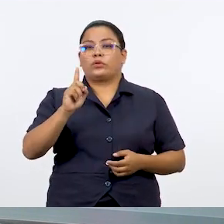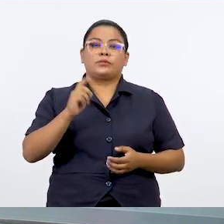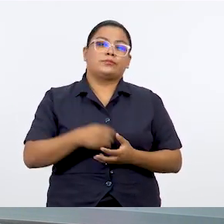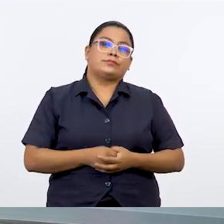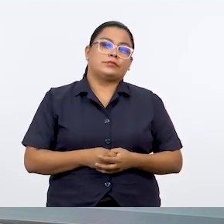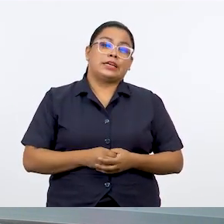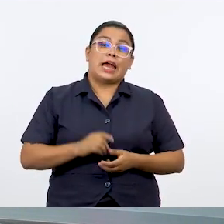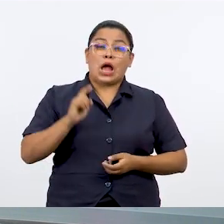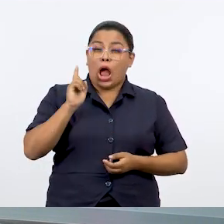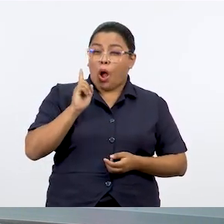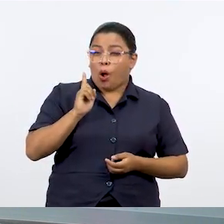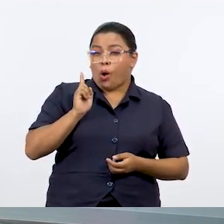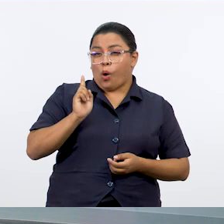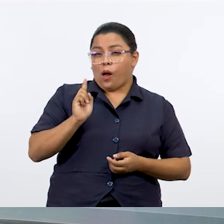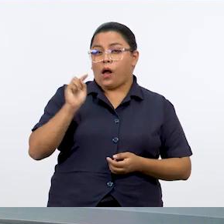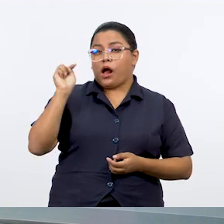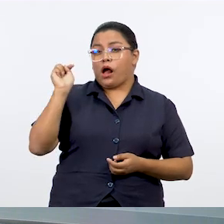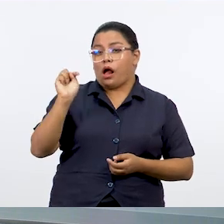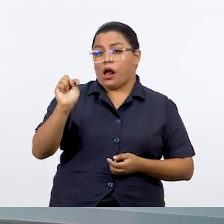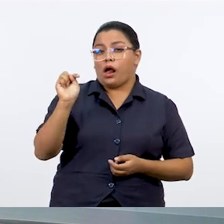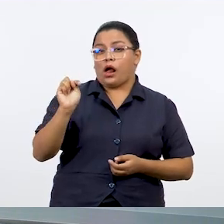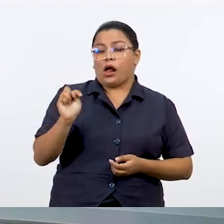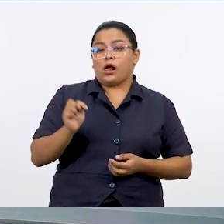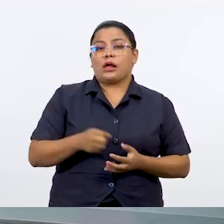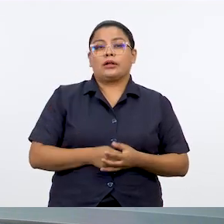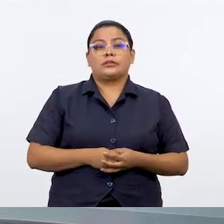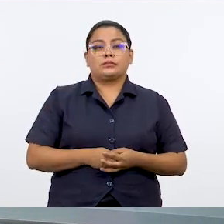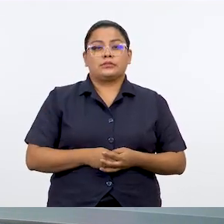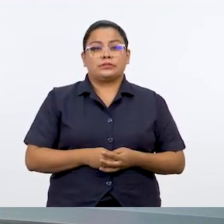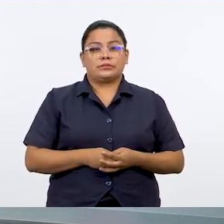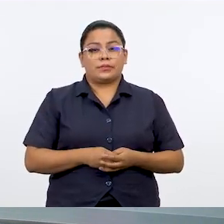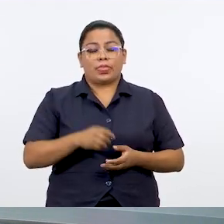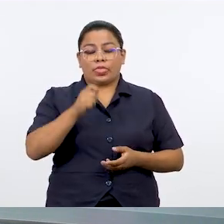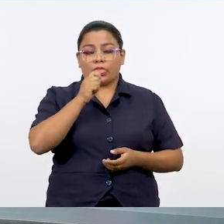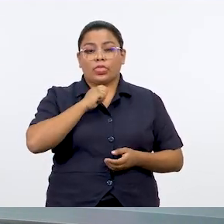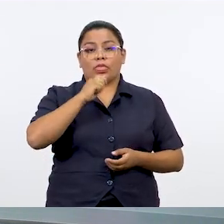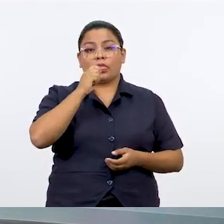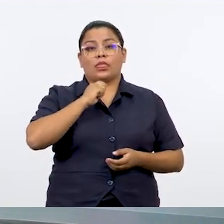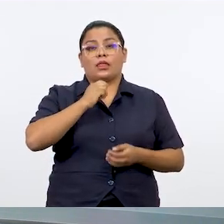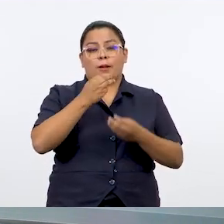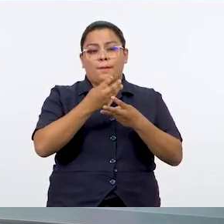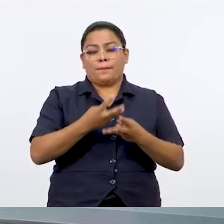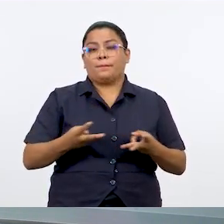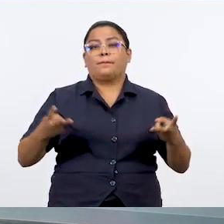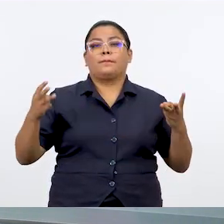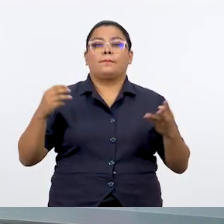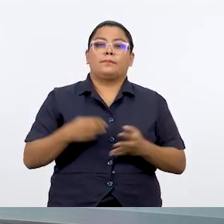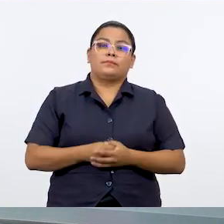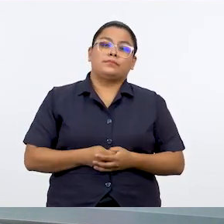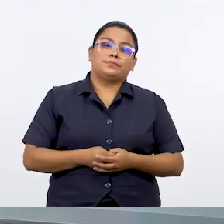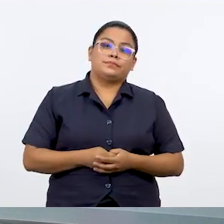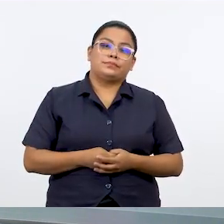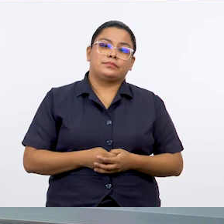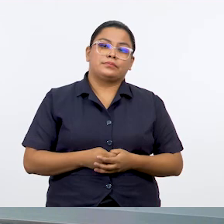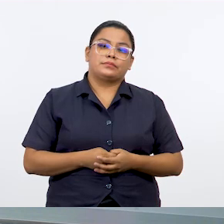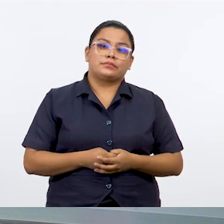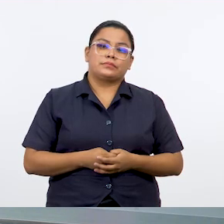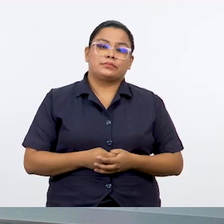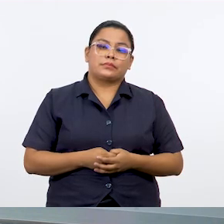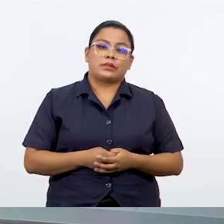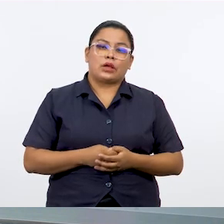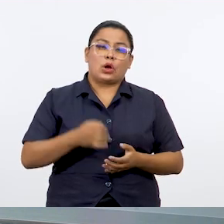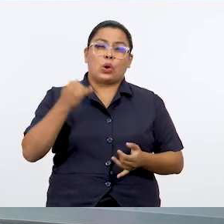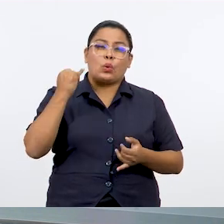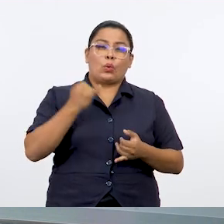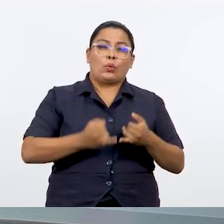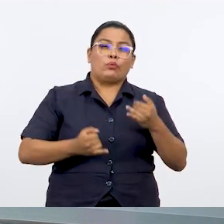1. Este 1 básicamente es la paleta que utilizamos con el material manipulable. Es decir, esta